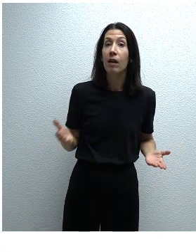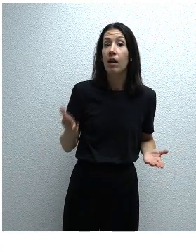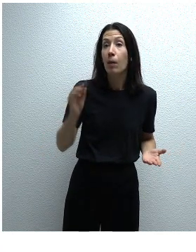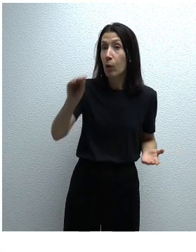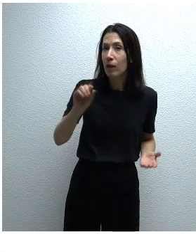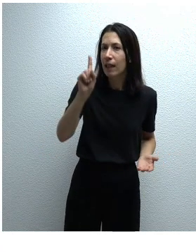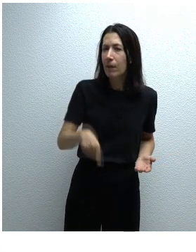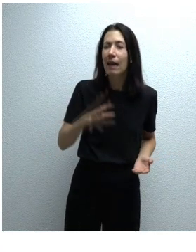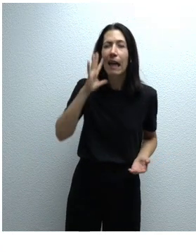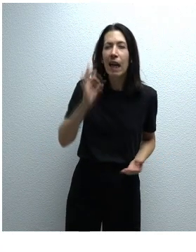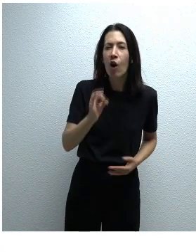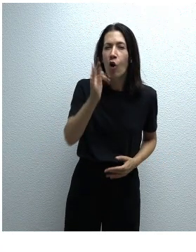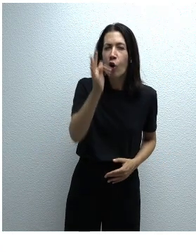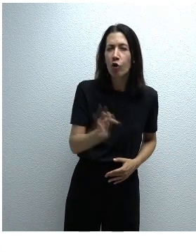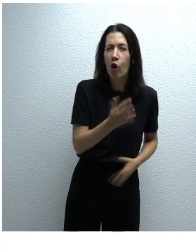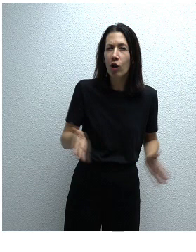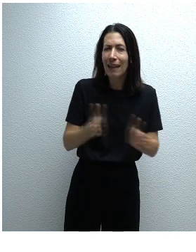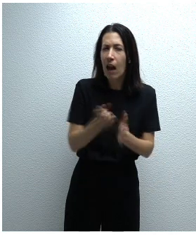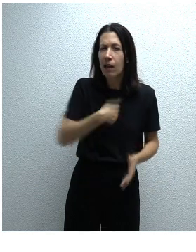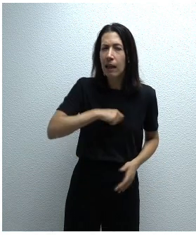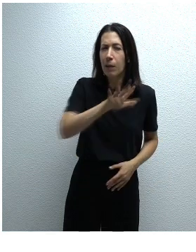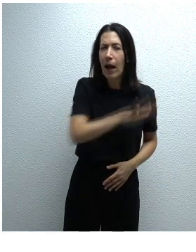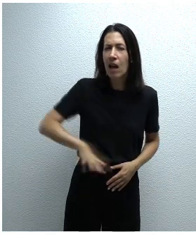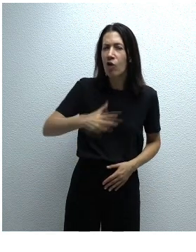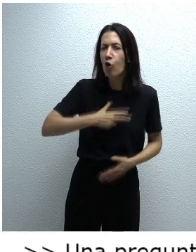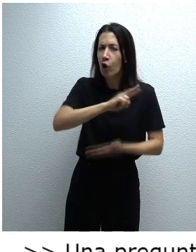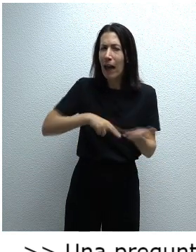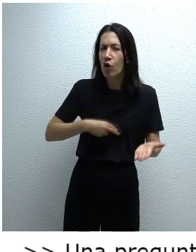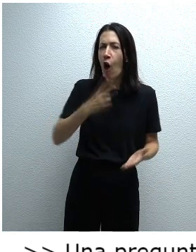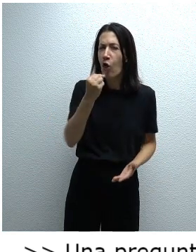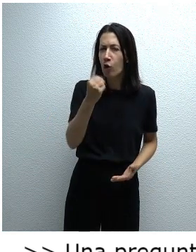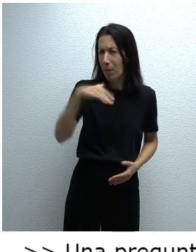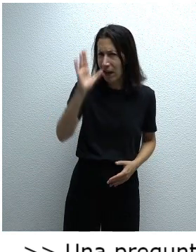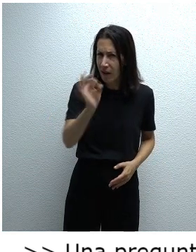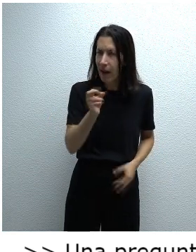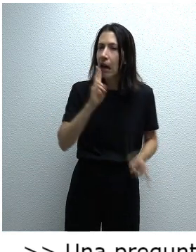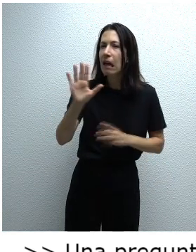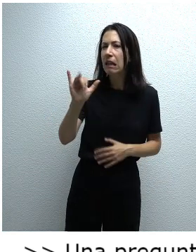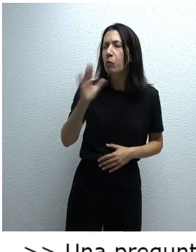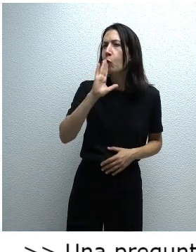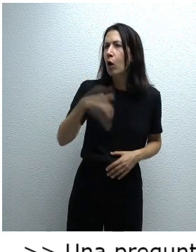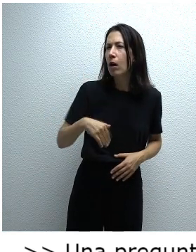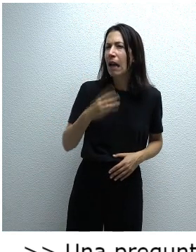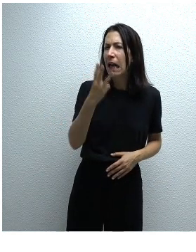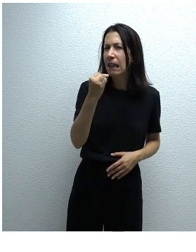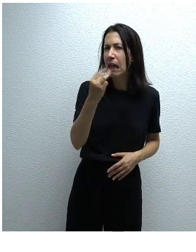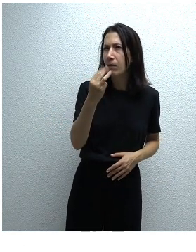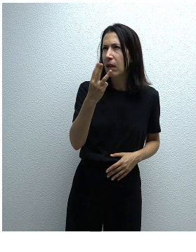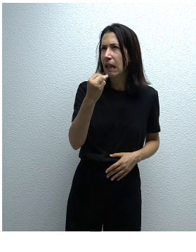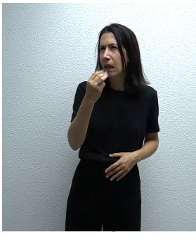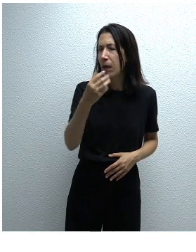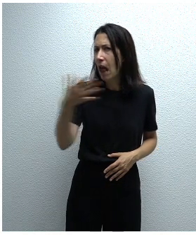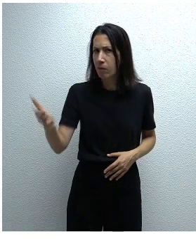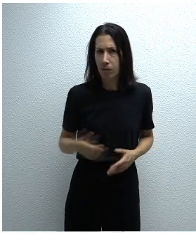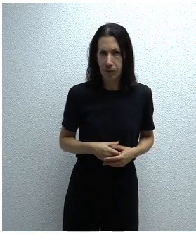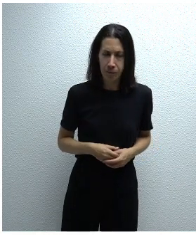sois más de 2.000 en este momento en España, ¿es cierto? Sí, sí. Bueno, yo creo que nos acercamos a 3.000 algo, 3.000 y